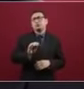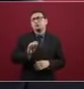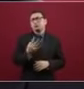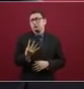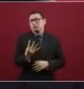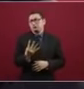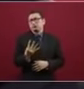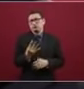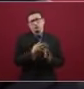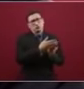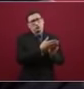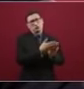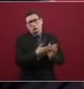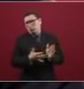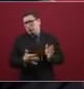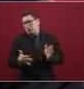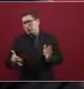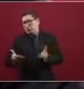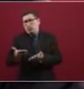1994 hasta ahora